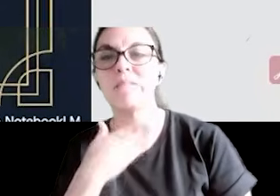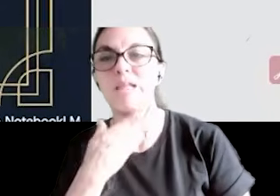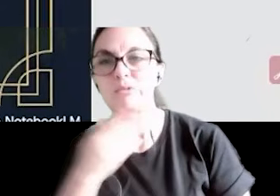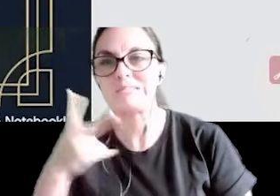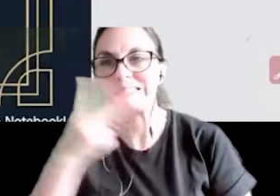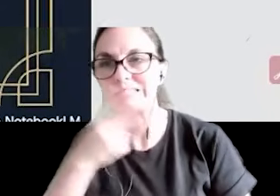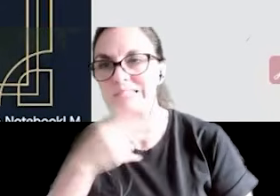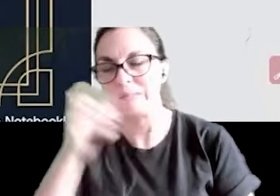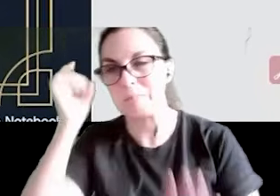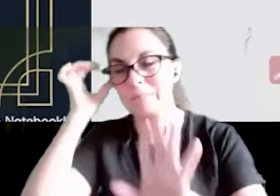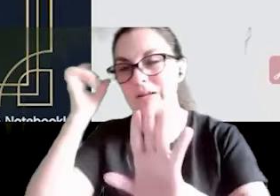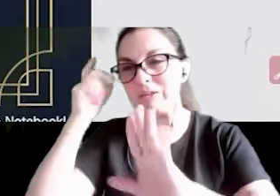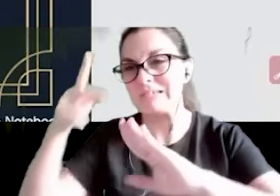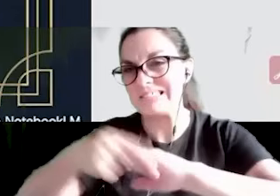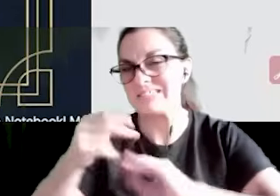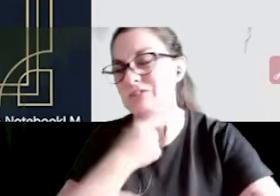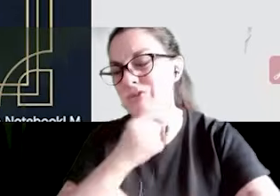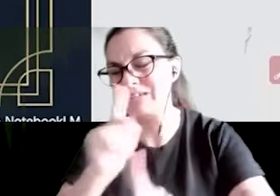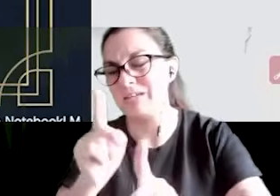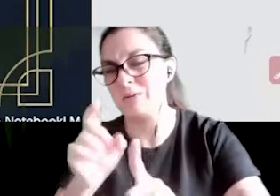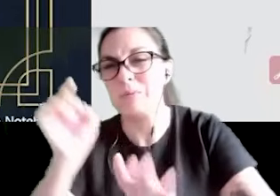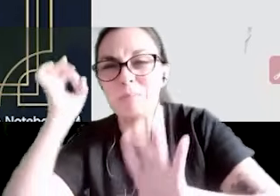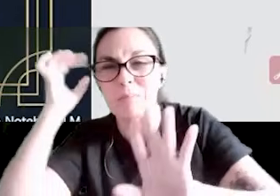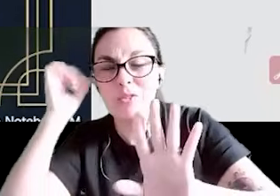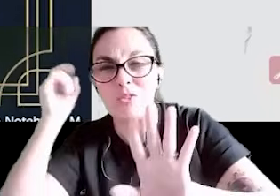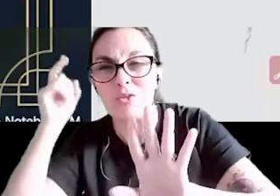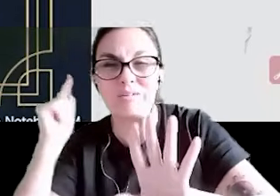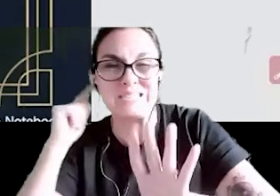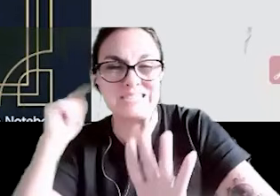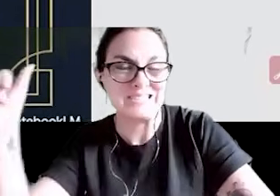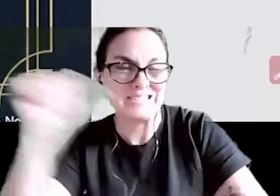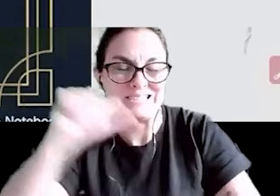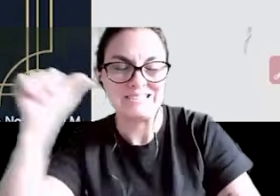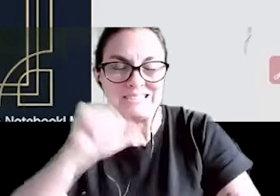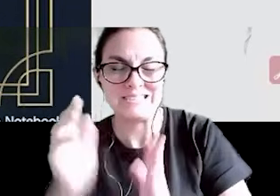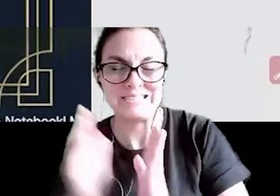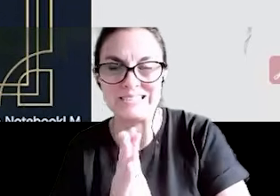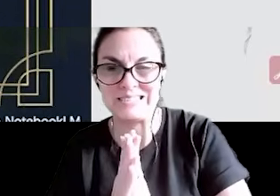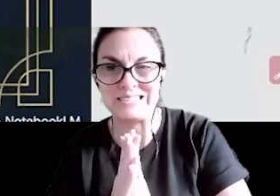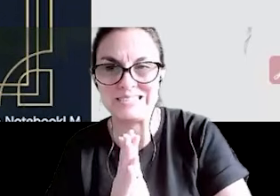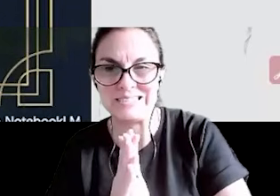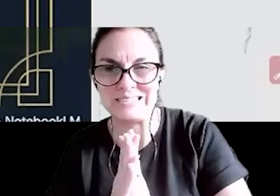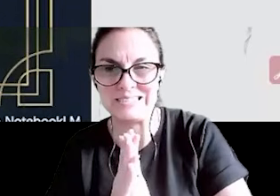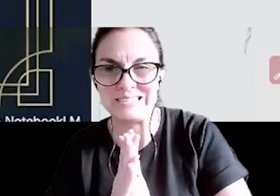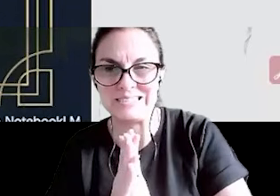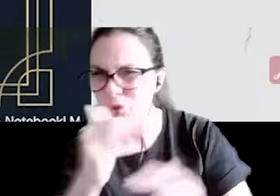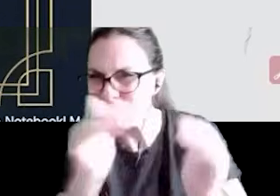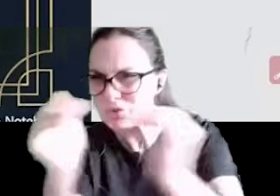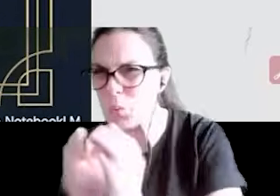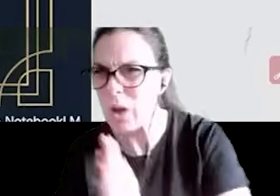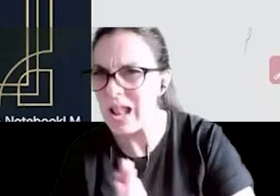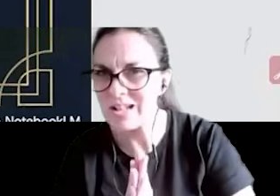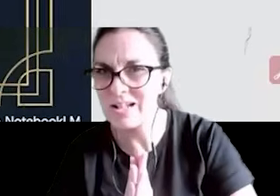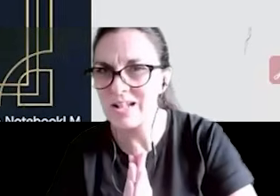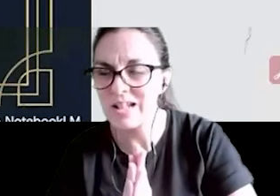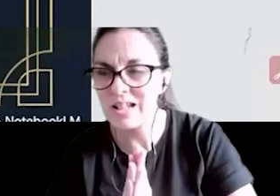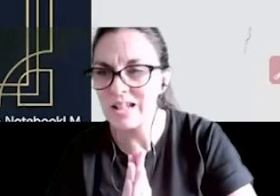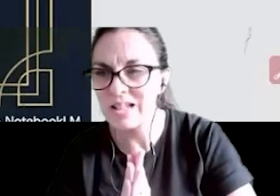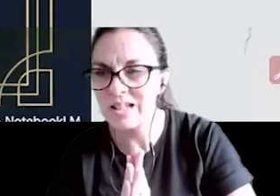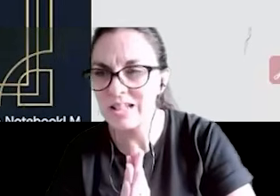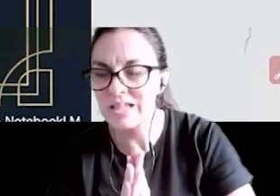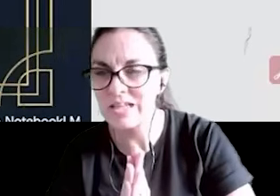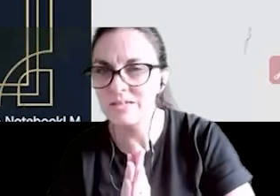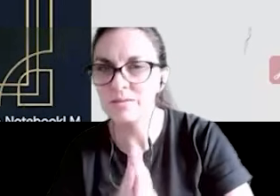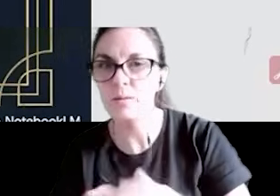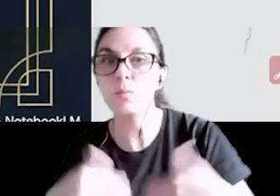Perdón, no Y quiero este interrumpir, pero yo estoy análisis o recibiendo muy mala estela. No sé si al resto le pasa lo mismo. esta